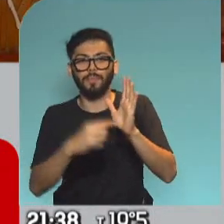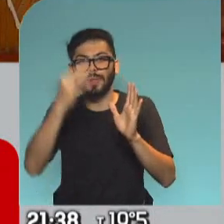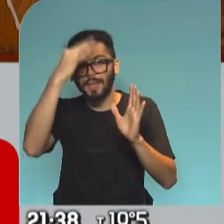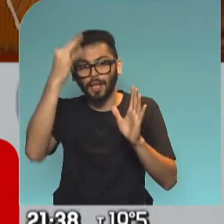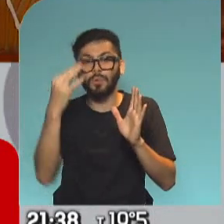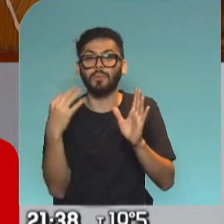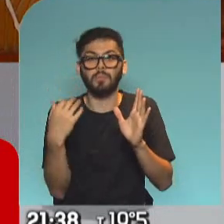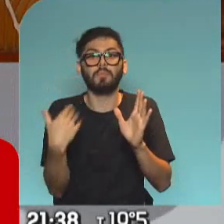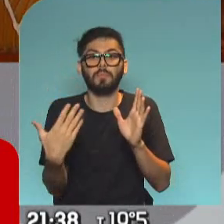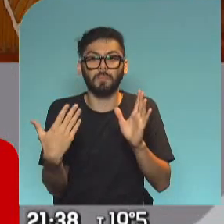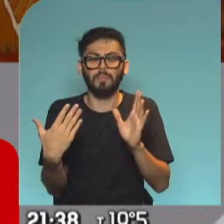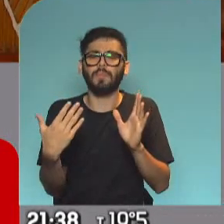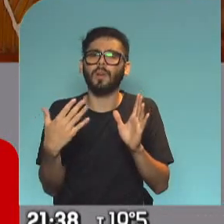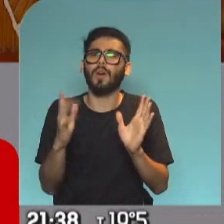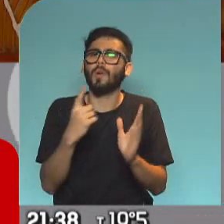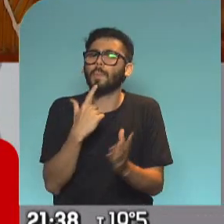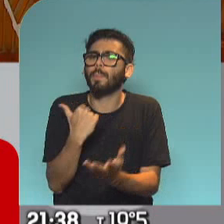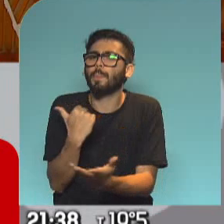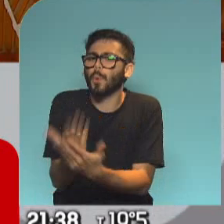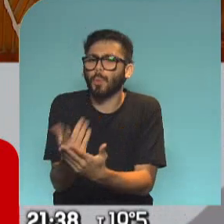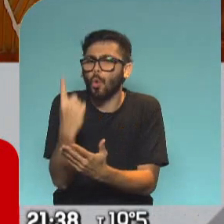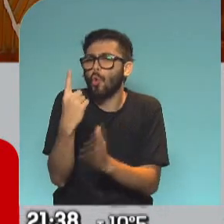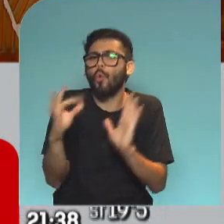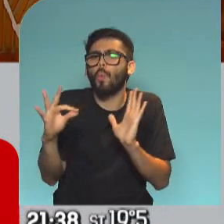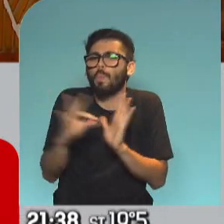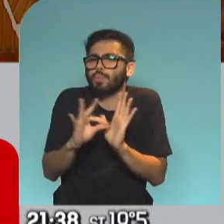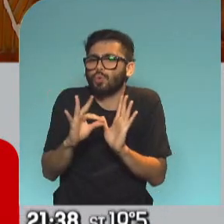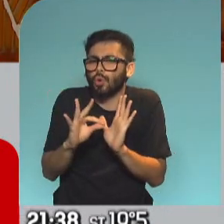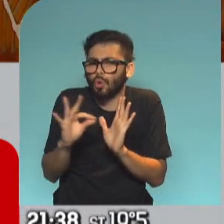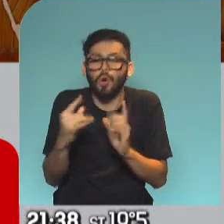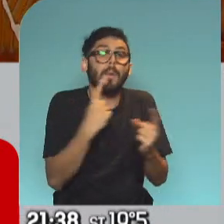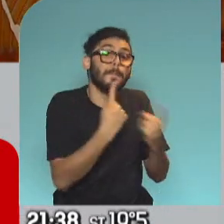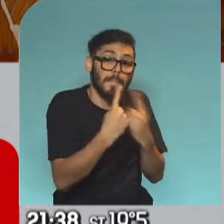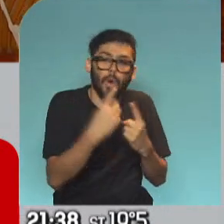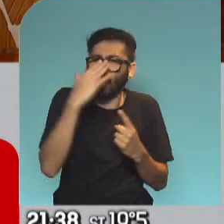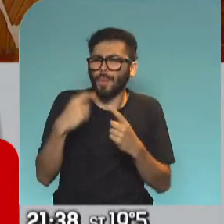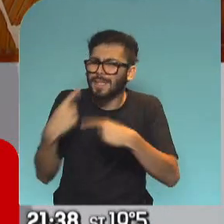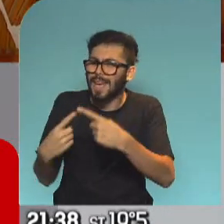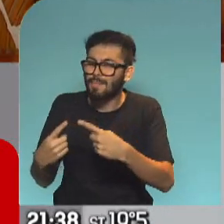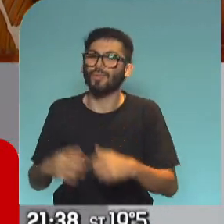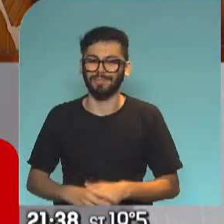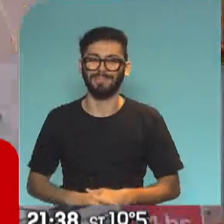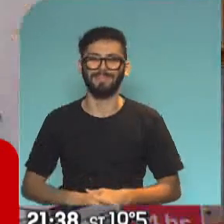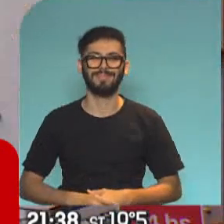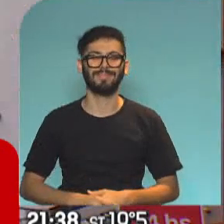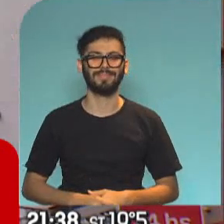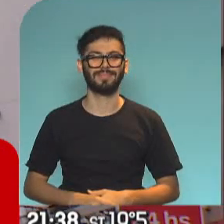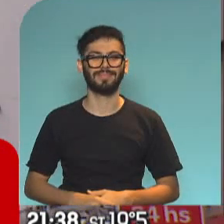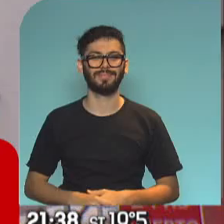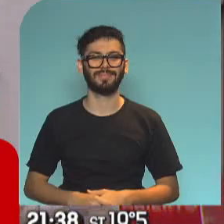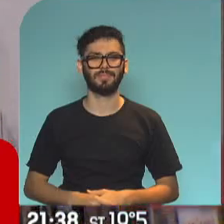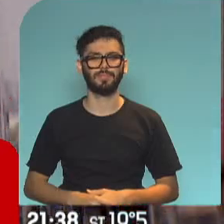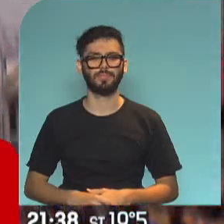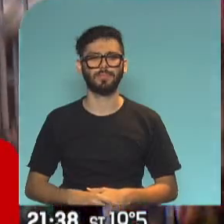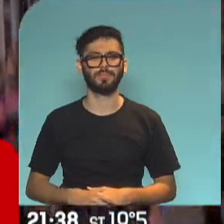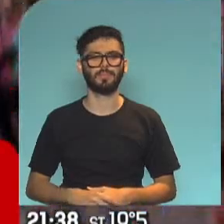Pero hagamos una cosa, te propongo un punto, veamos la nota y retomamos la entrevista. Dale. Dale. Por la